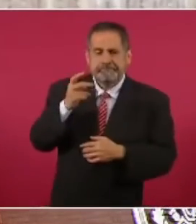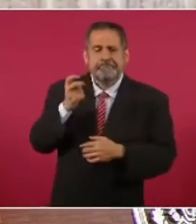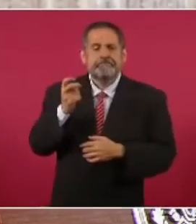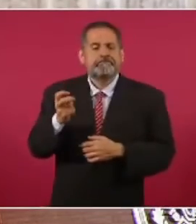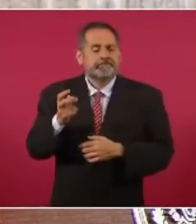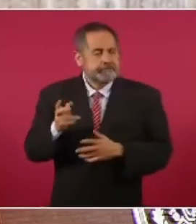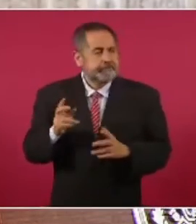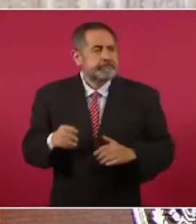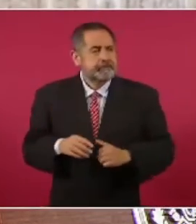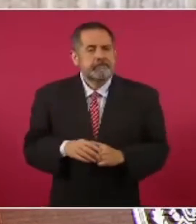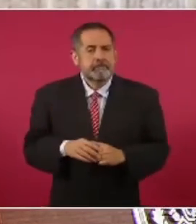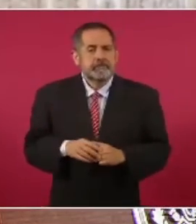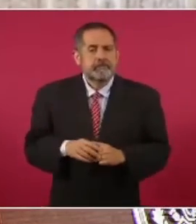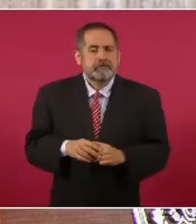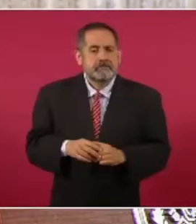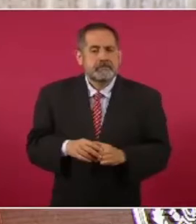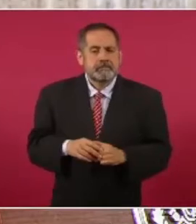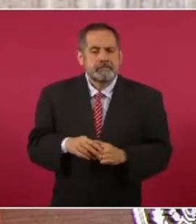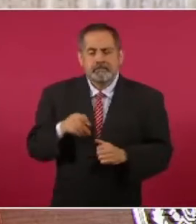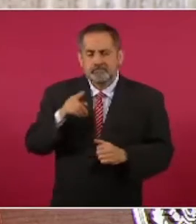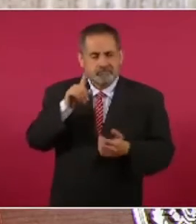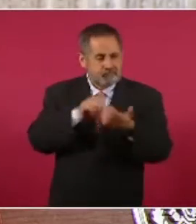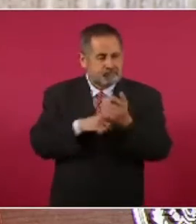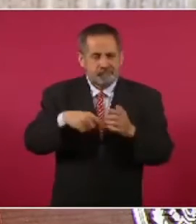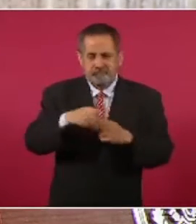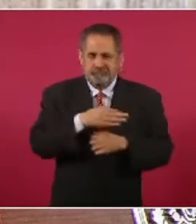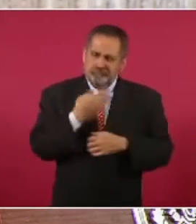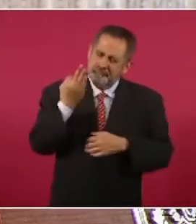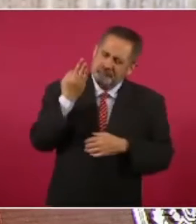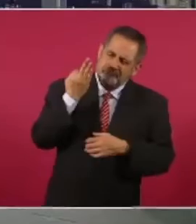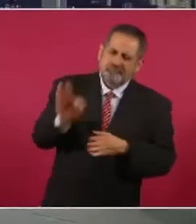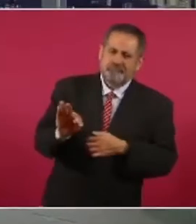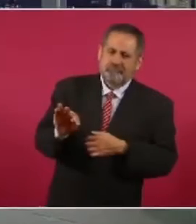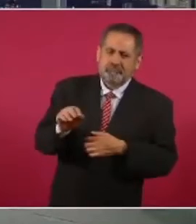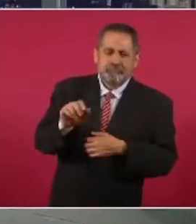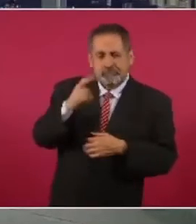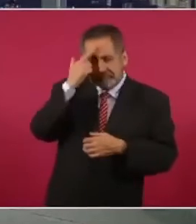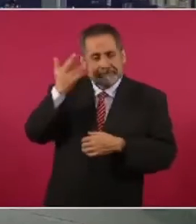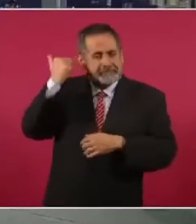de la vil traición a Madero.